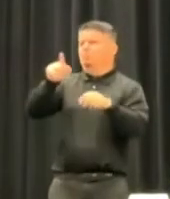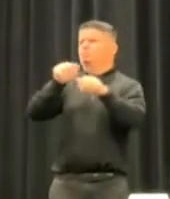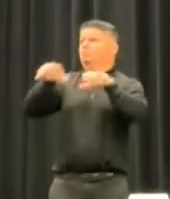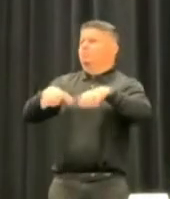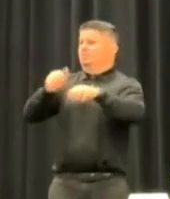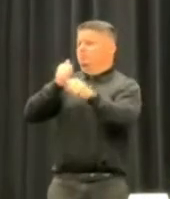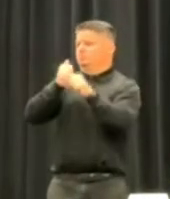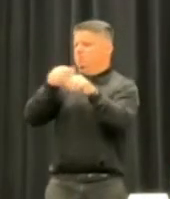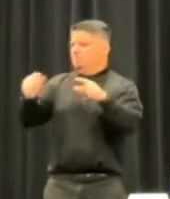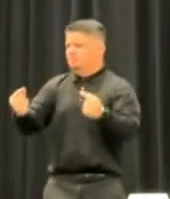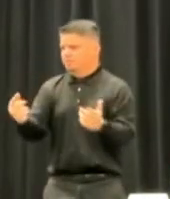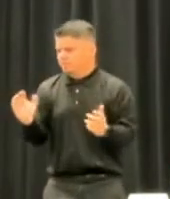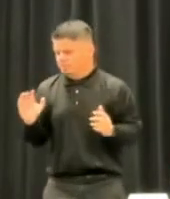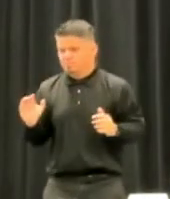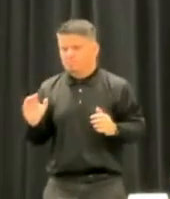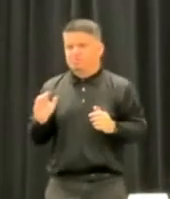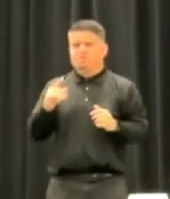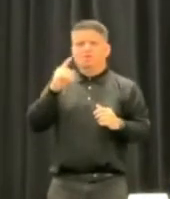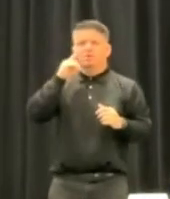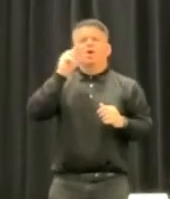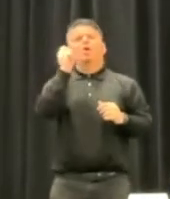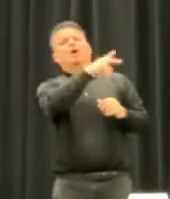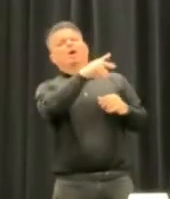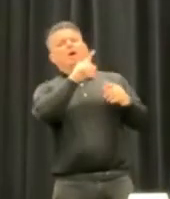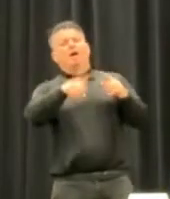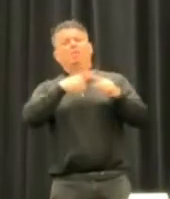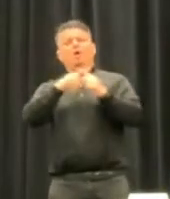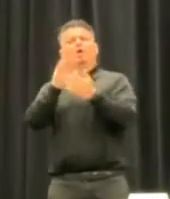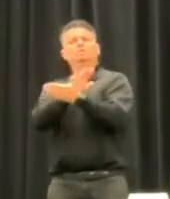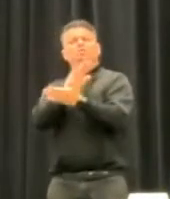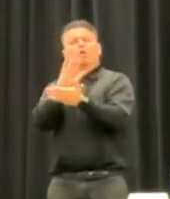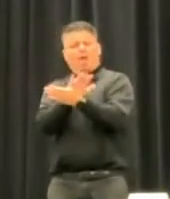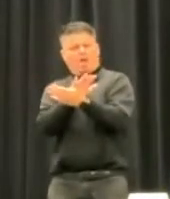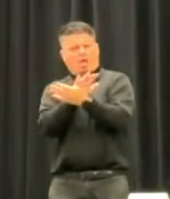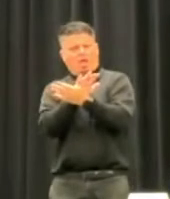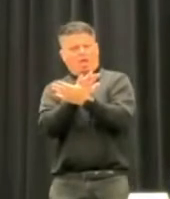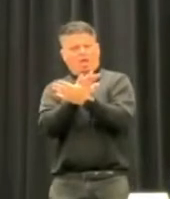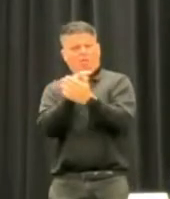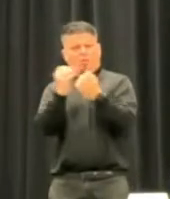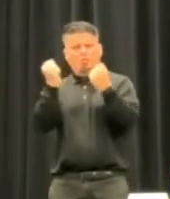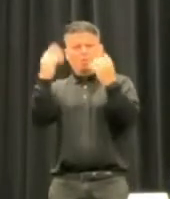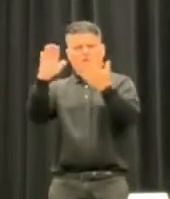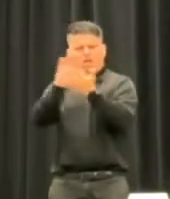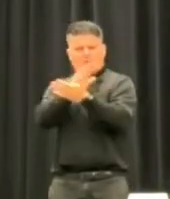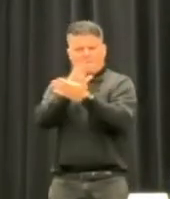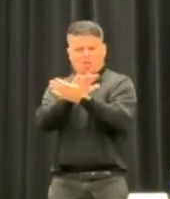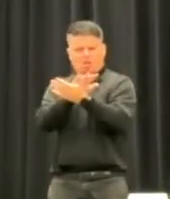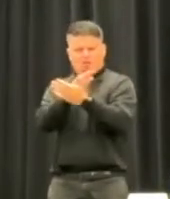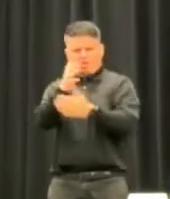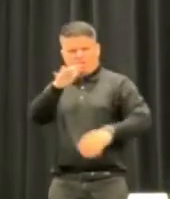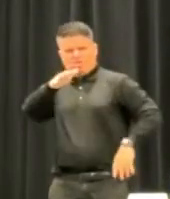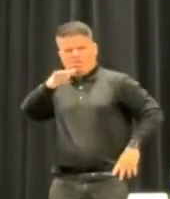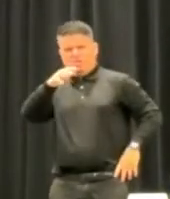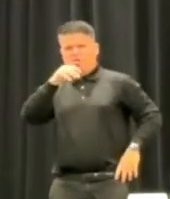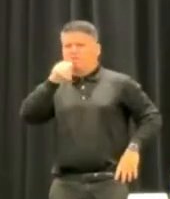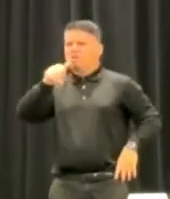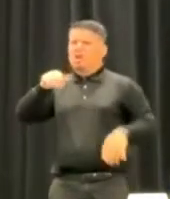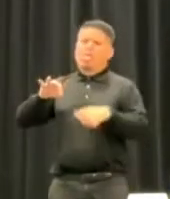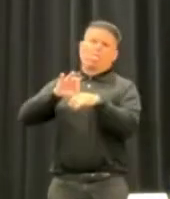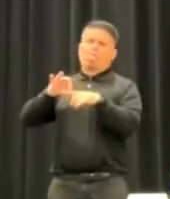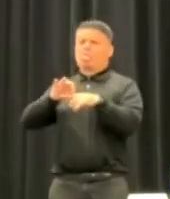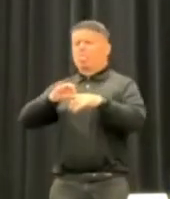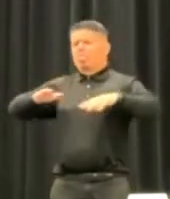darnos un panorama claro de cuántas escuelas quizás se encontraron que no están aptas cuánto se estarían sumando un poco a nivel a